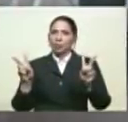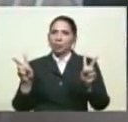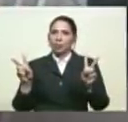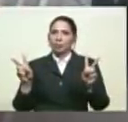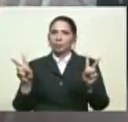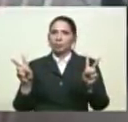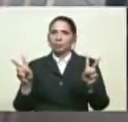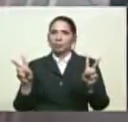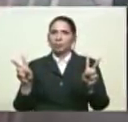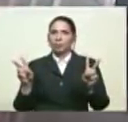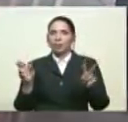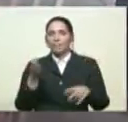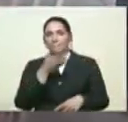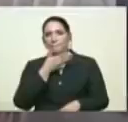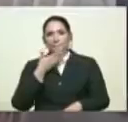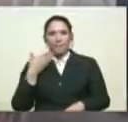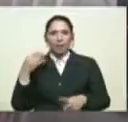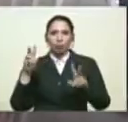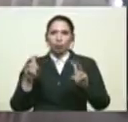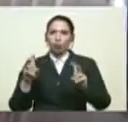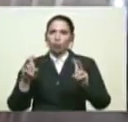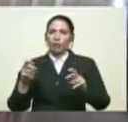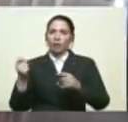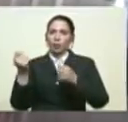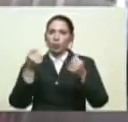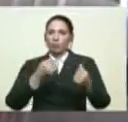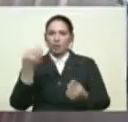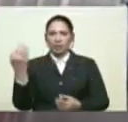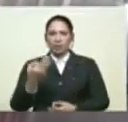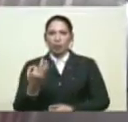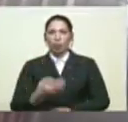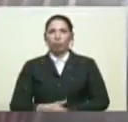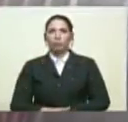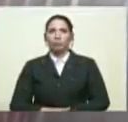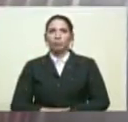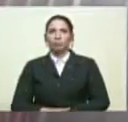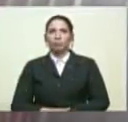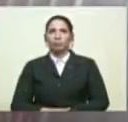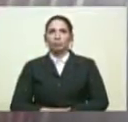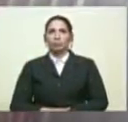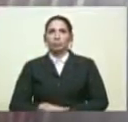de una nueva economía. Estoy seguro de eso. Es el gran reto de nuestra generación.